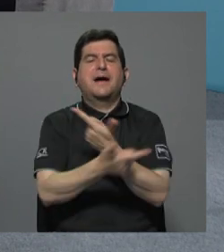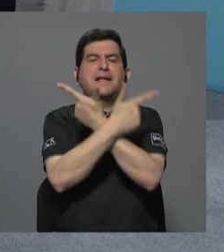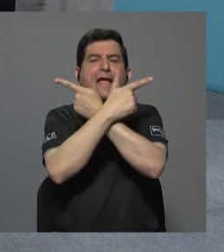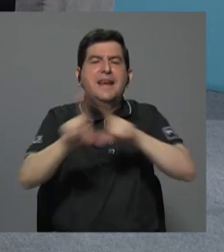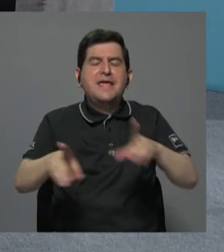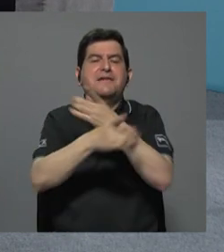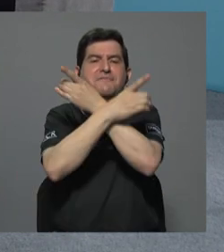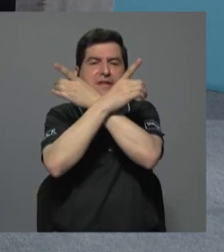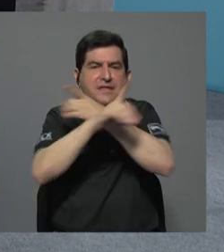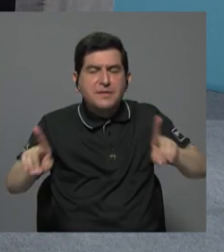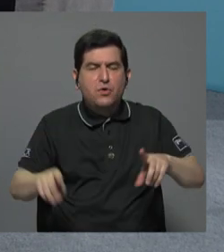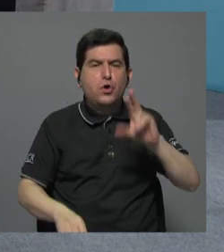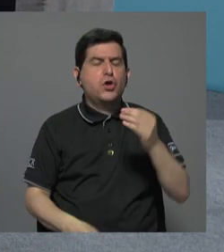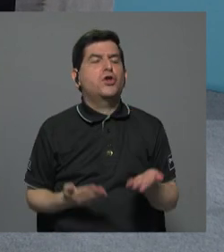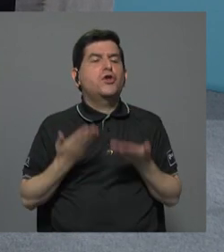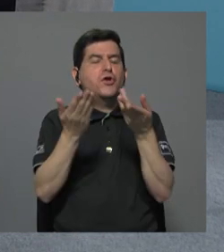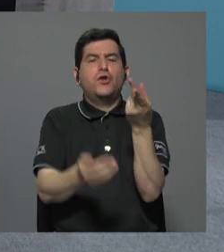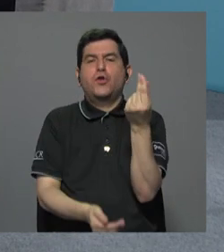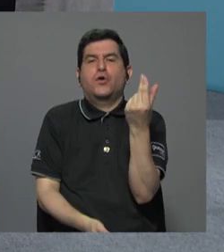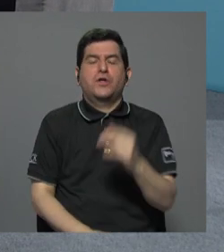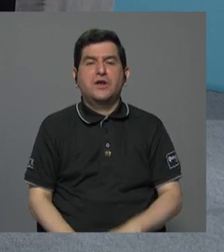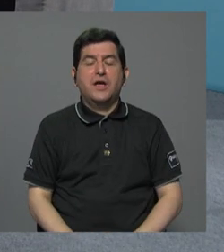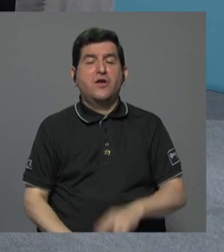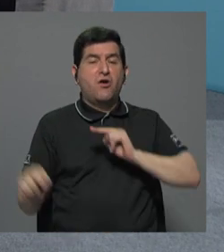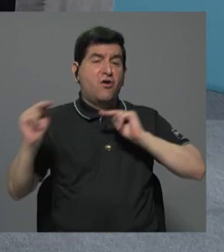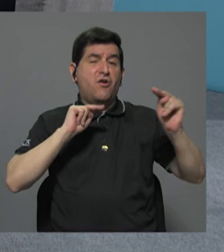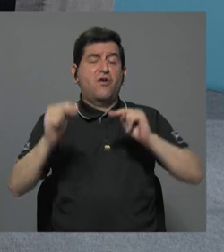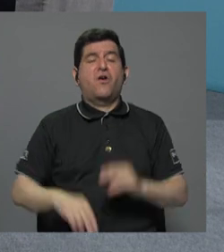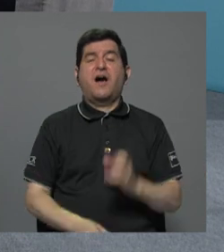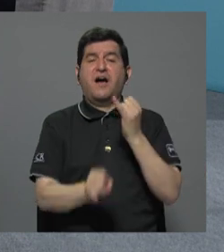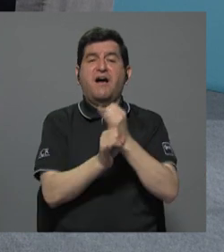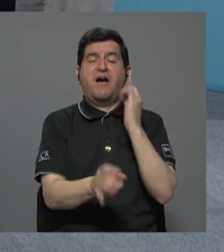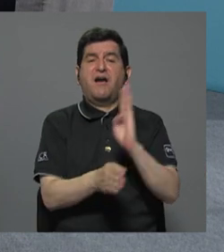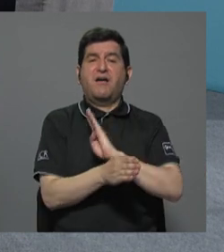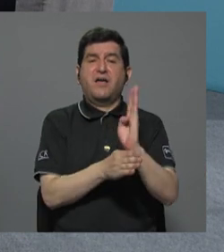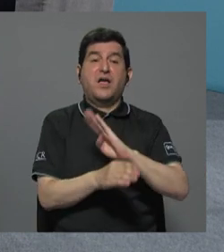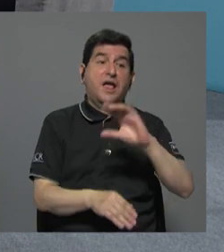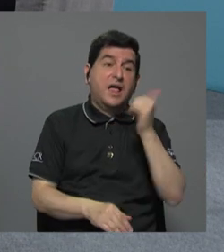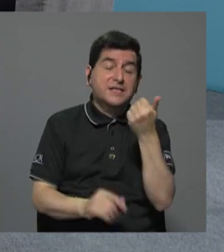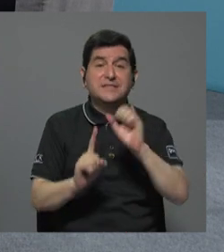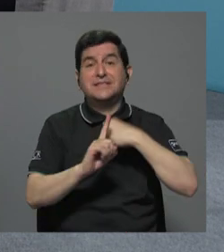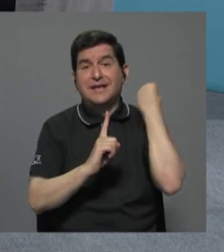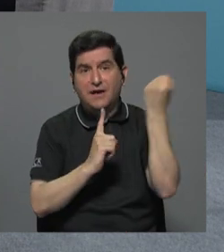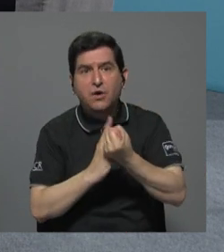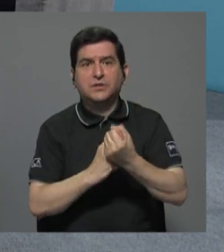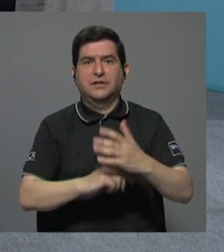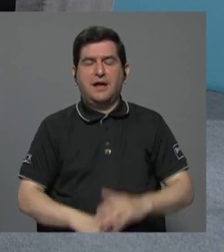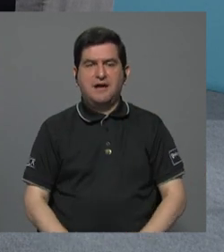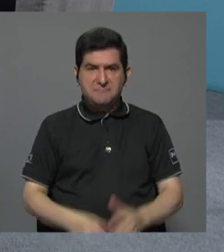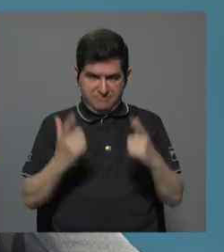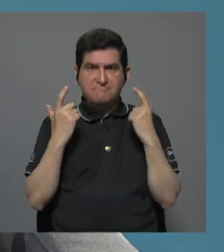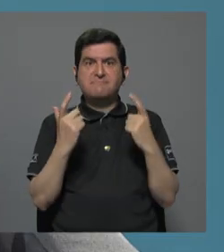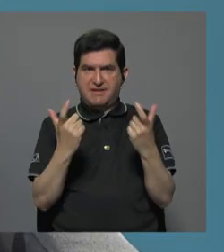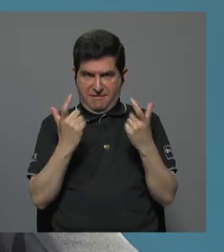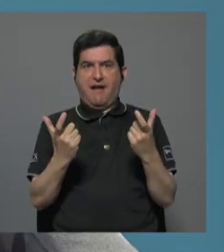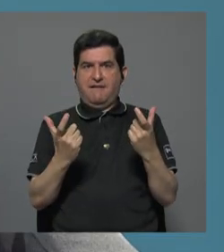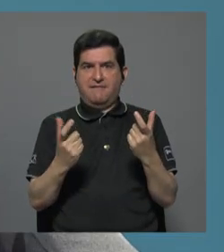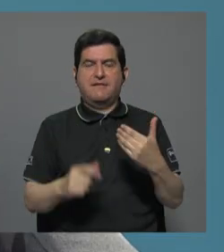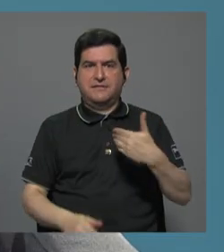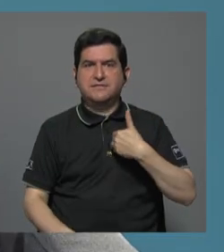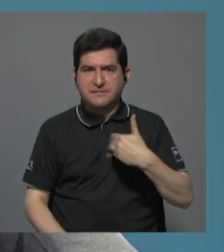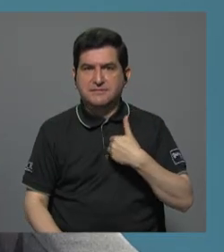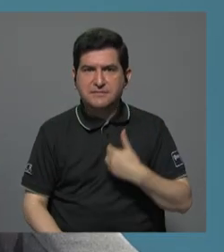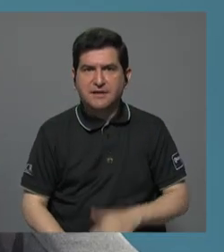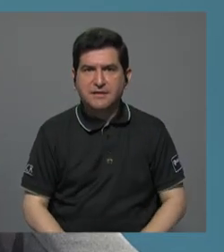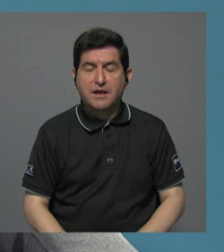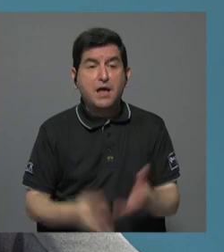democrática en lugar de darle dinero como un gran negocio a entidades bancarias porque este es el otro punto verdad ganan por ello